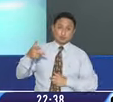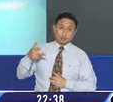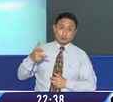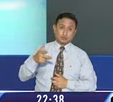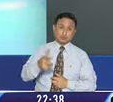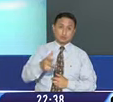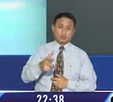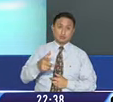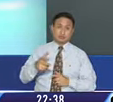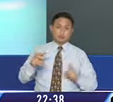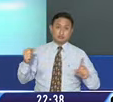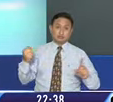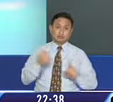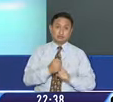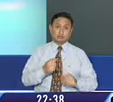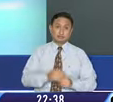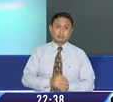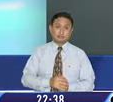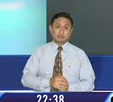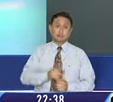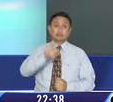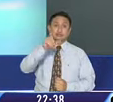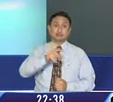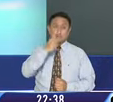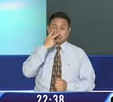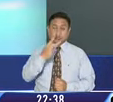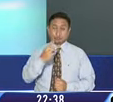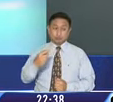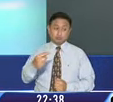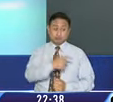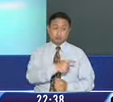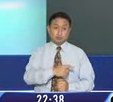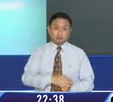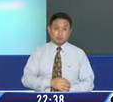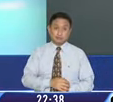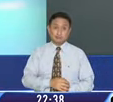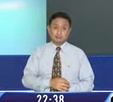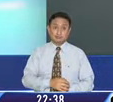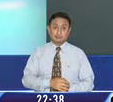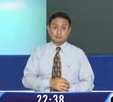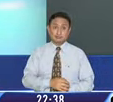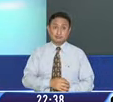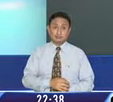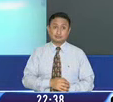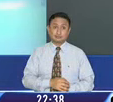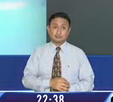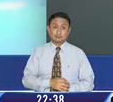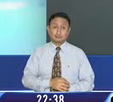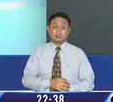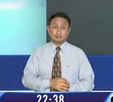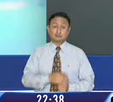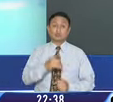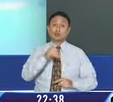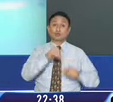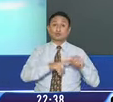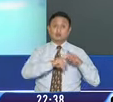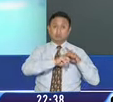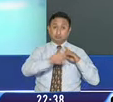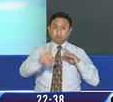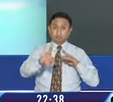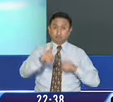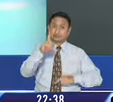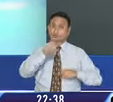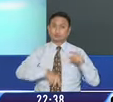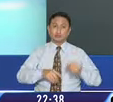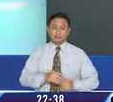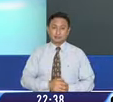detenido sobre la acera. La víctima, al percatarse de sus malas intenciones, en un fallido intento por escapar pone en marcha su